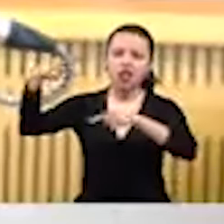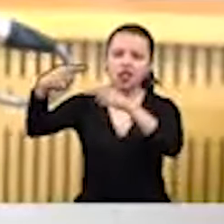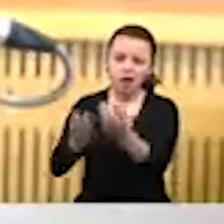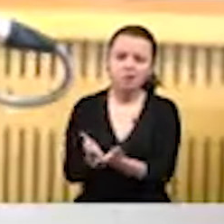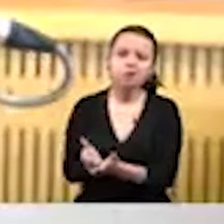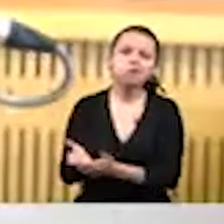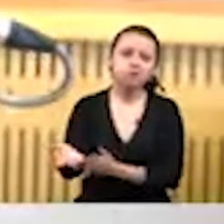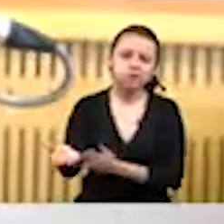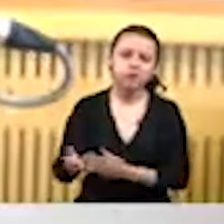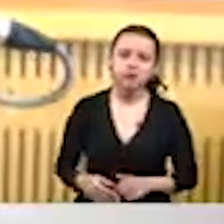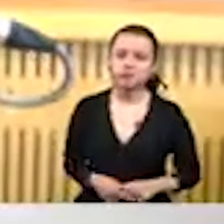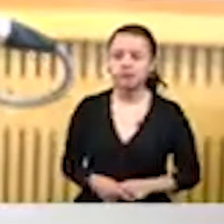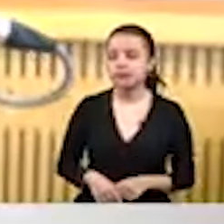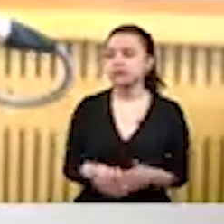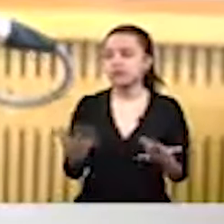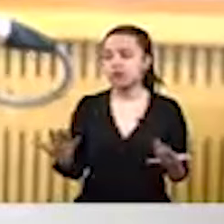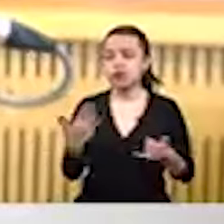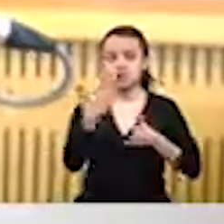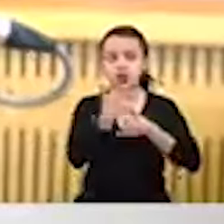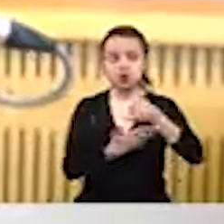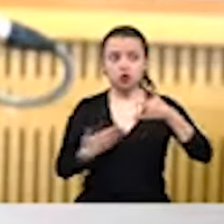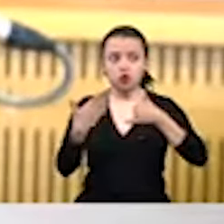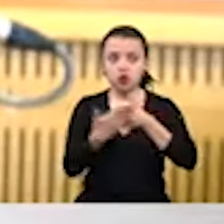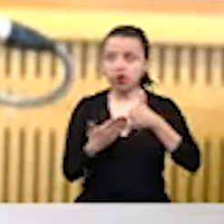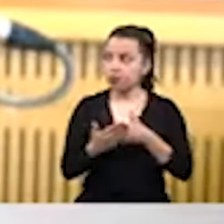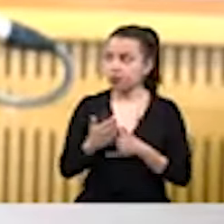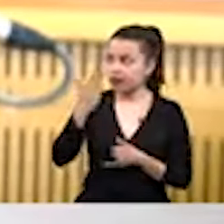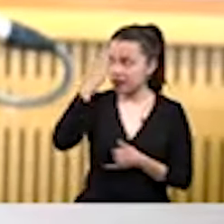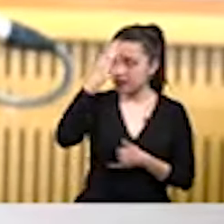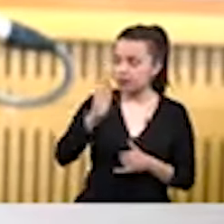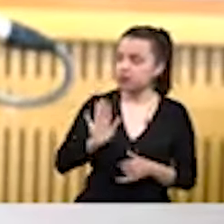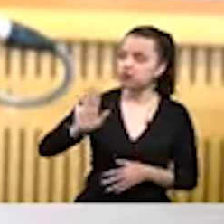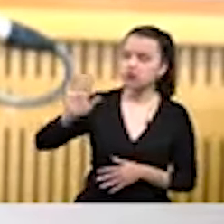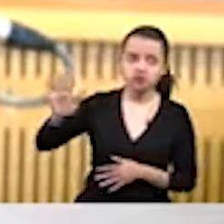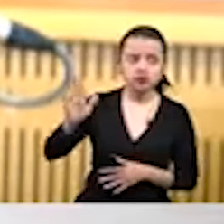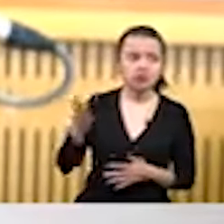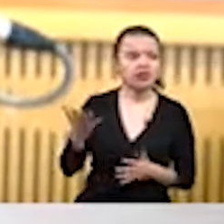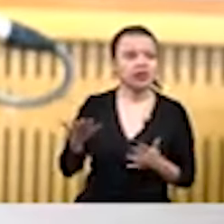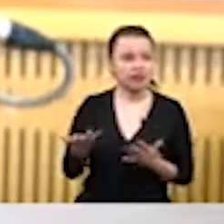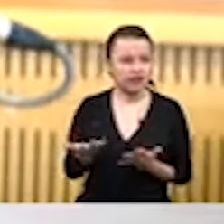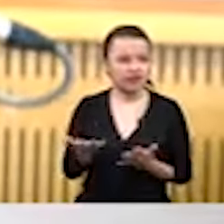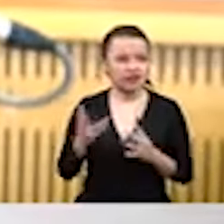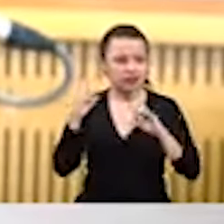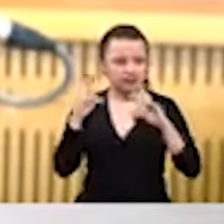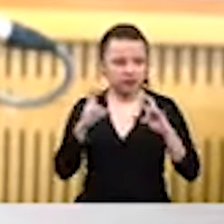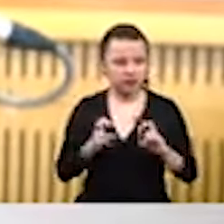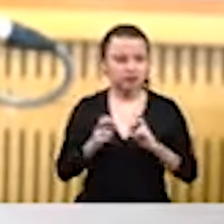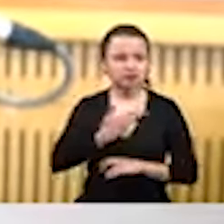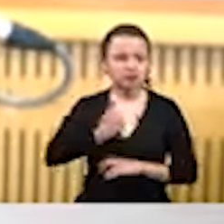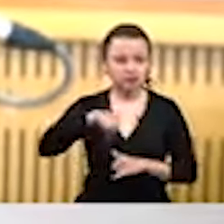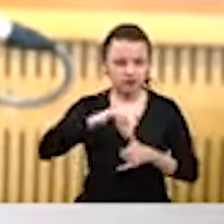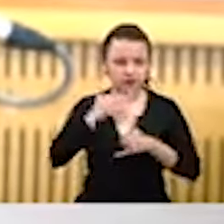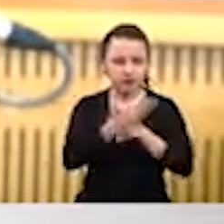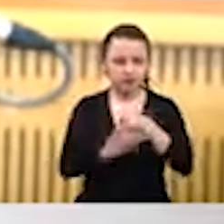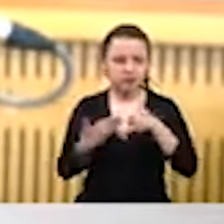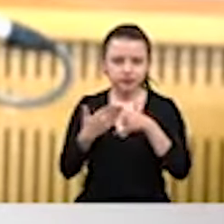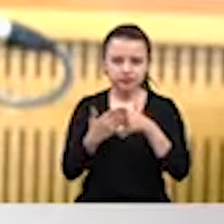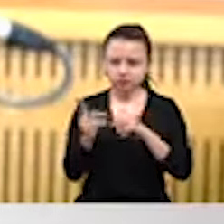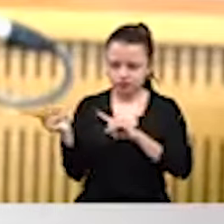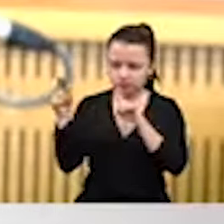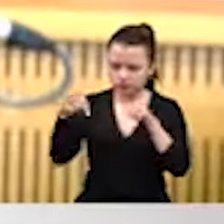Pero también hablemos de Colombia, profesor. Sabemos que usted ha estudiado mucho nuestro país y que incluso da clases aquí.